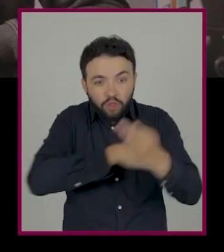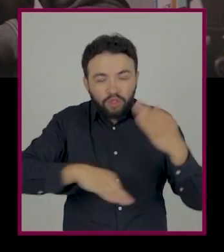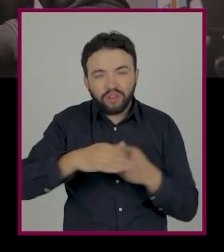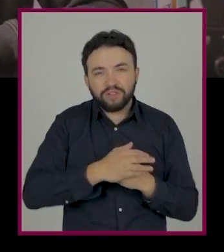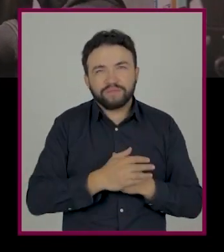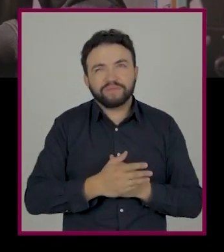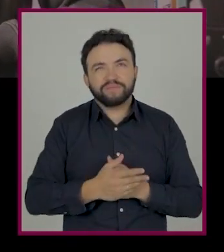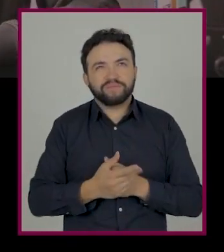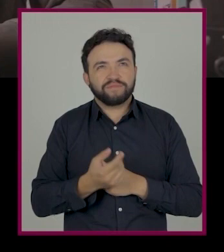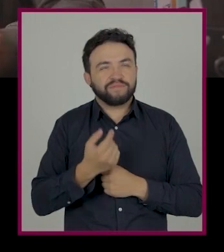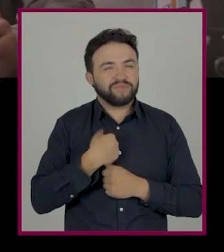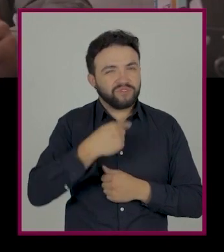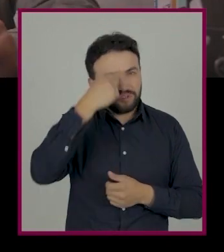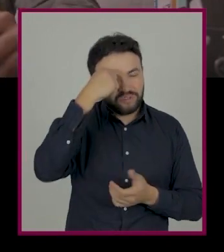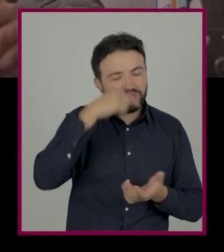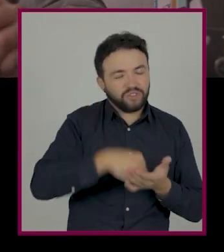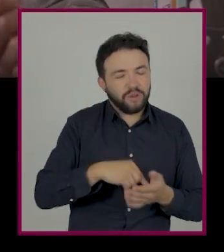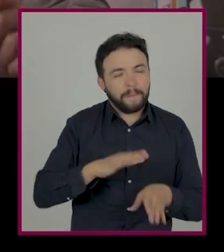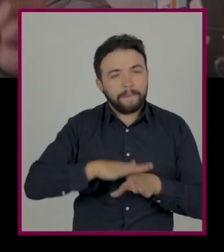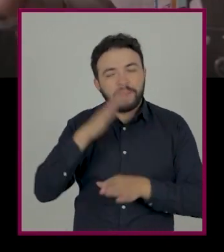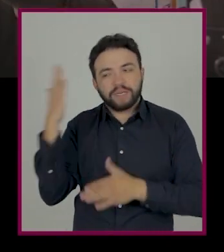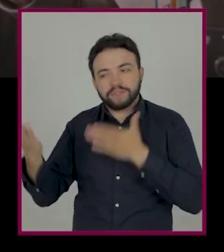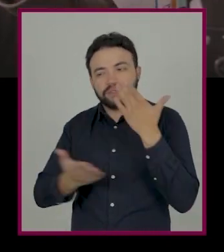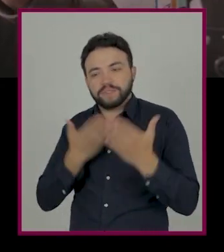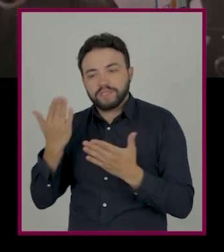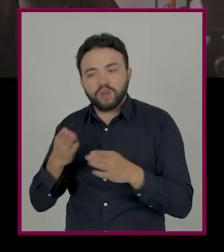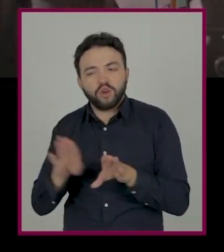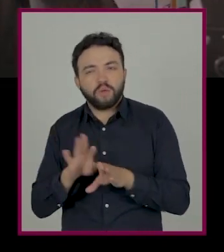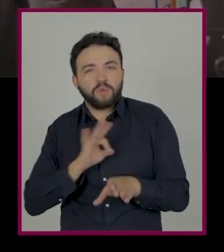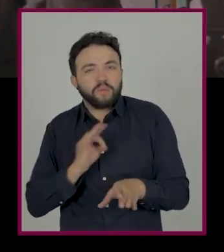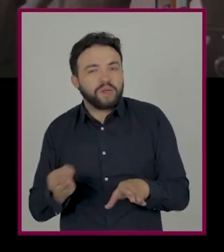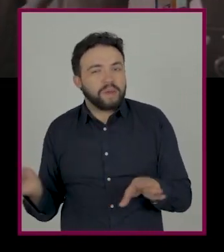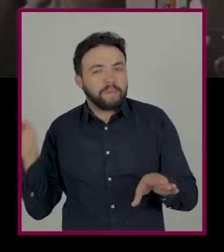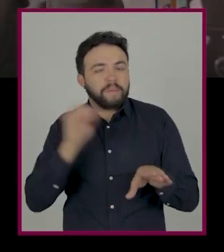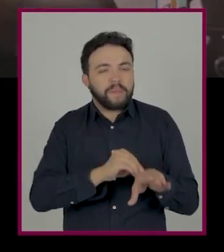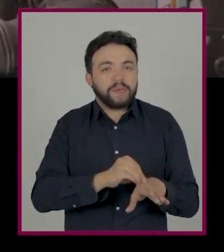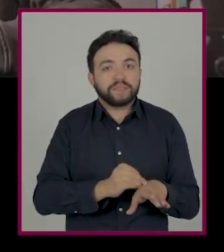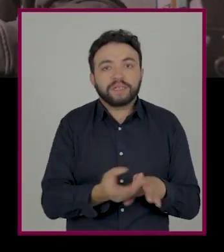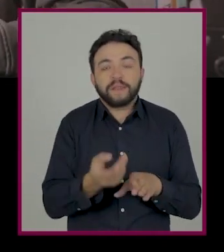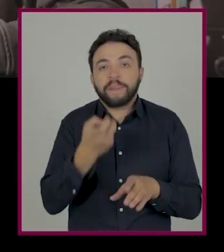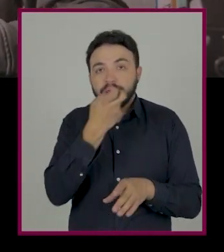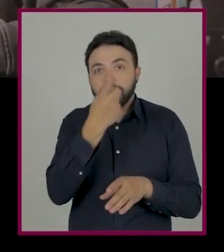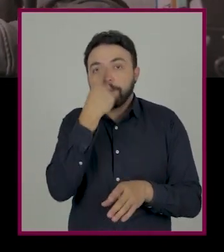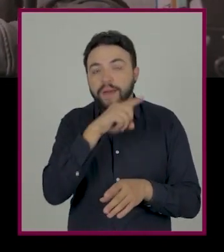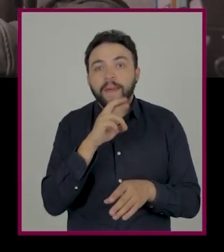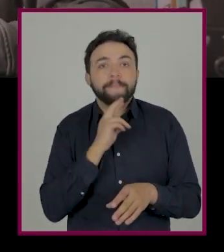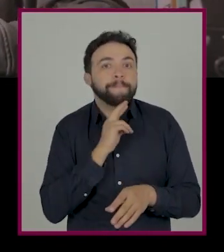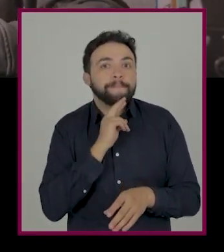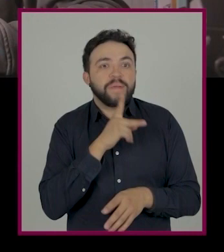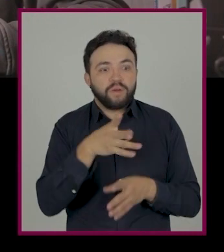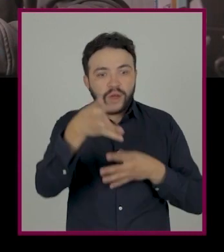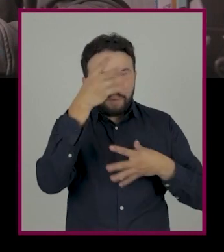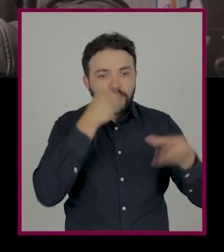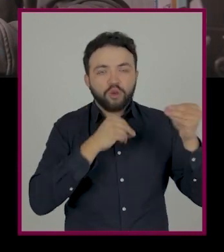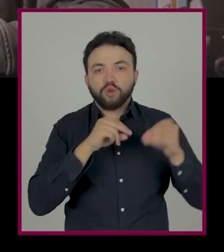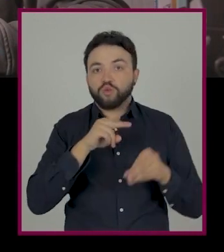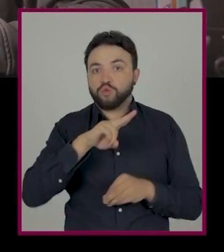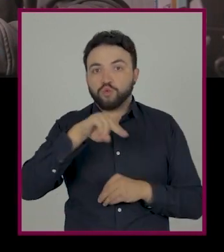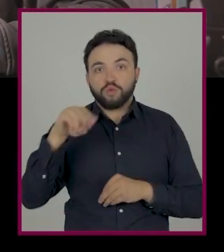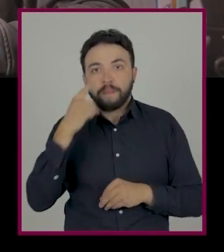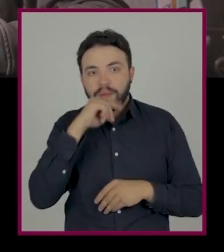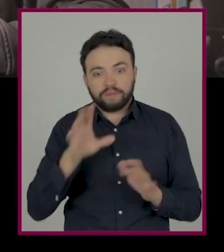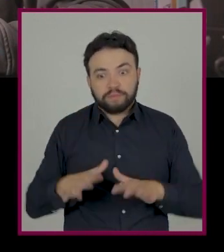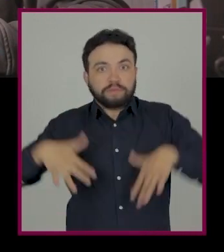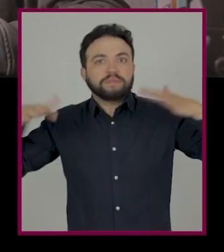a usar todos. Creo que me pondré a estudiar un poquito más y veré de qué otras maneras incluirlo. Sí, lo importante es que te ayuden